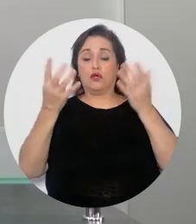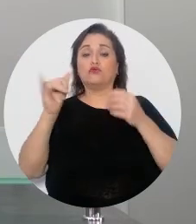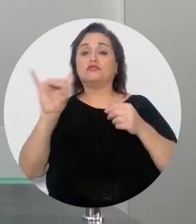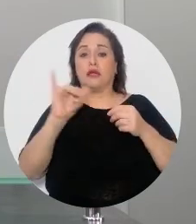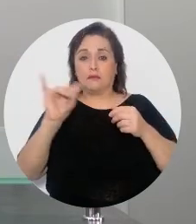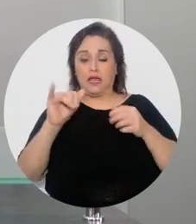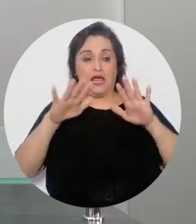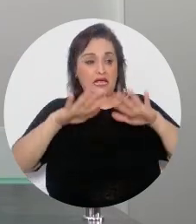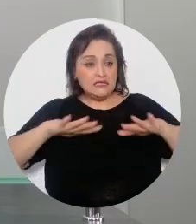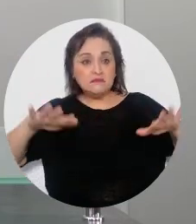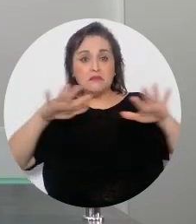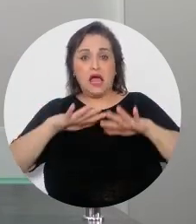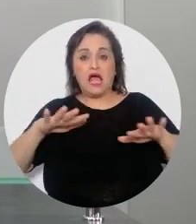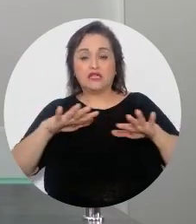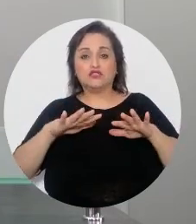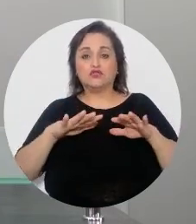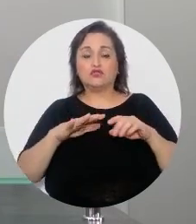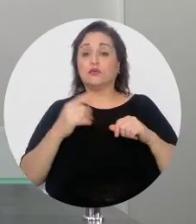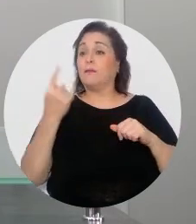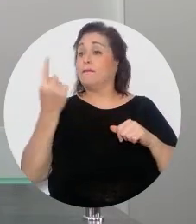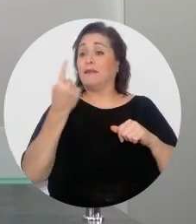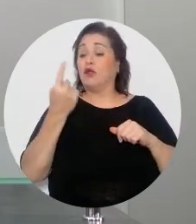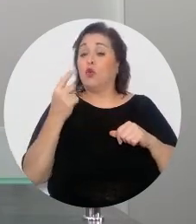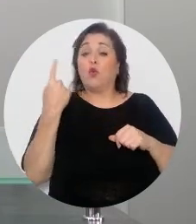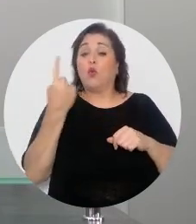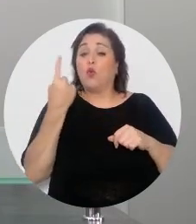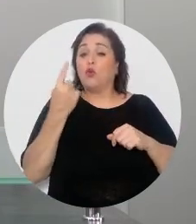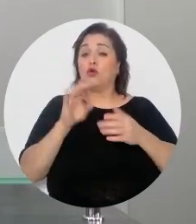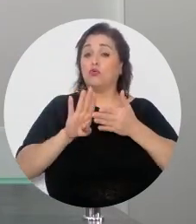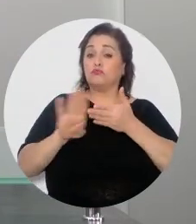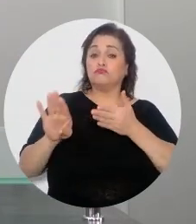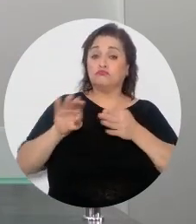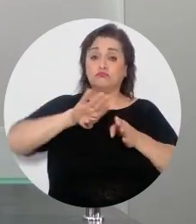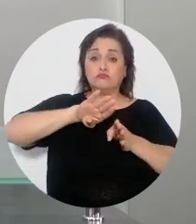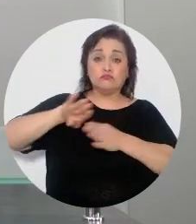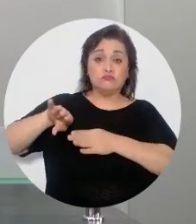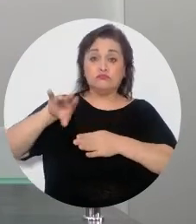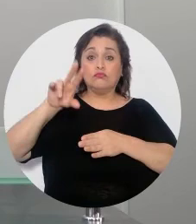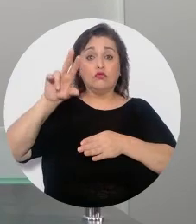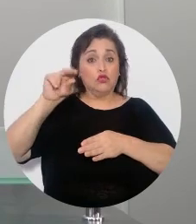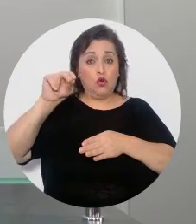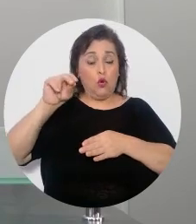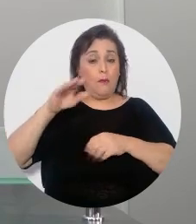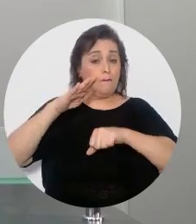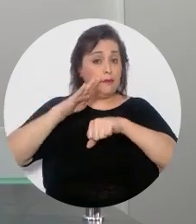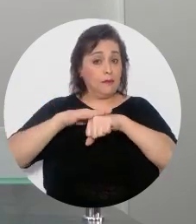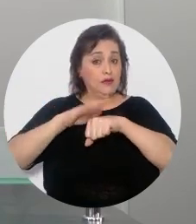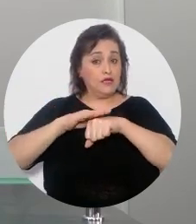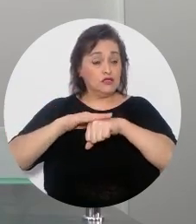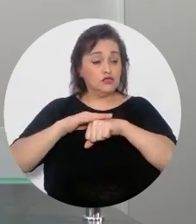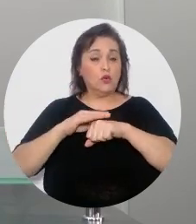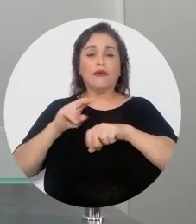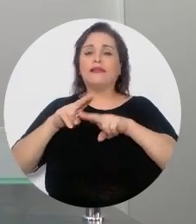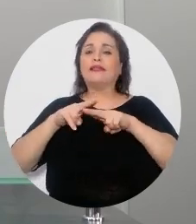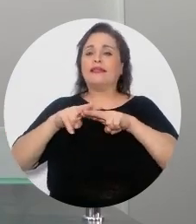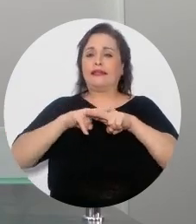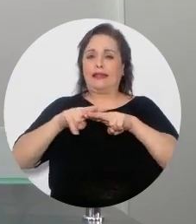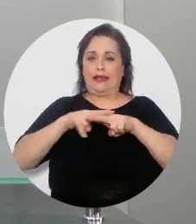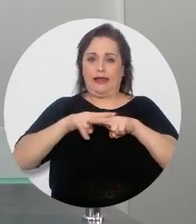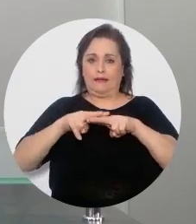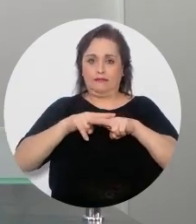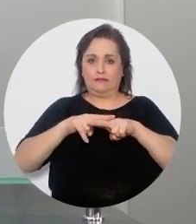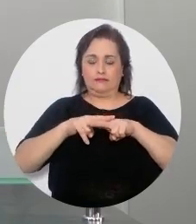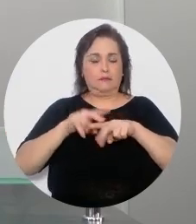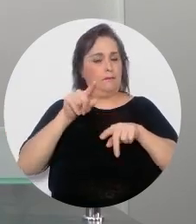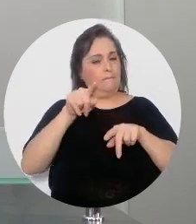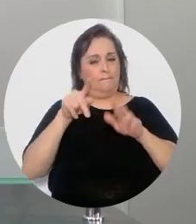los buses. Queda excluido, eso sí, de esta autorización el tren.